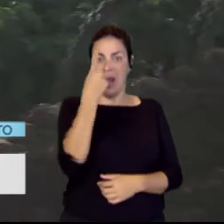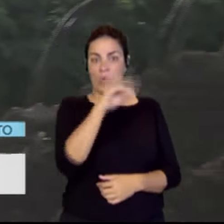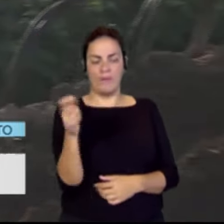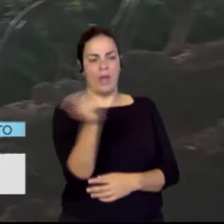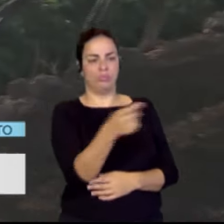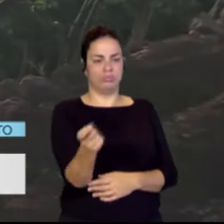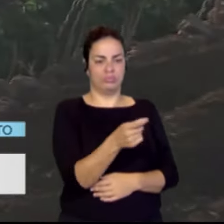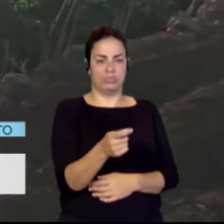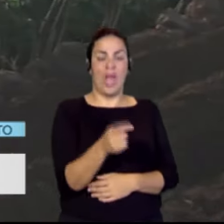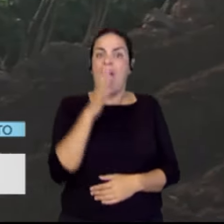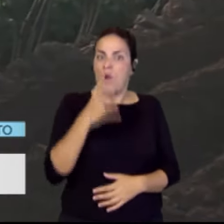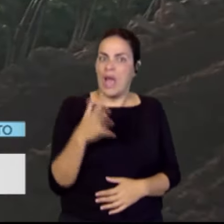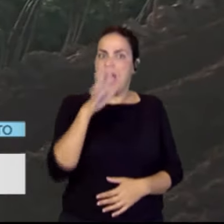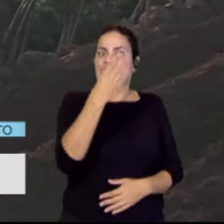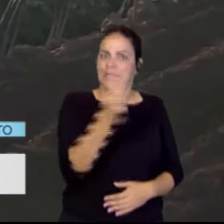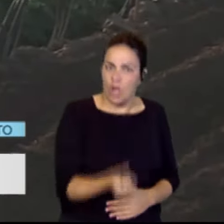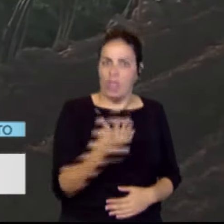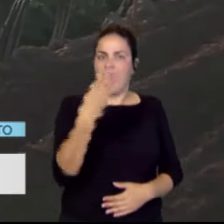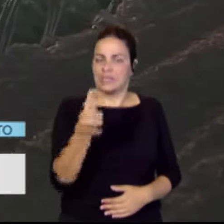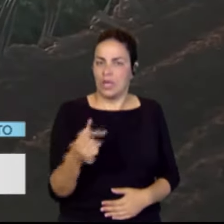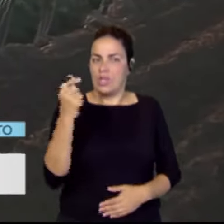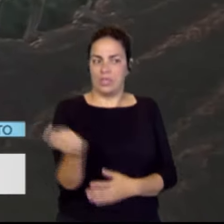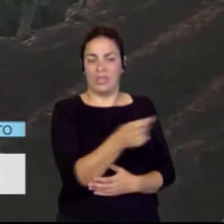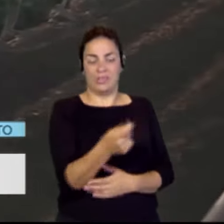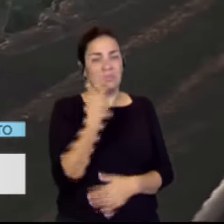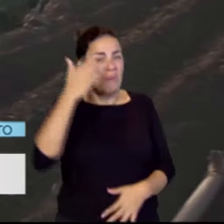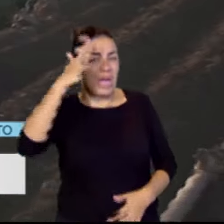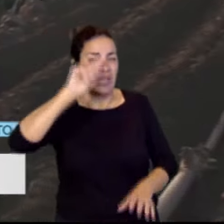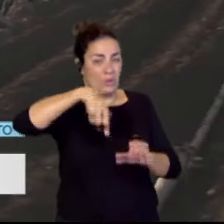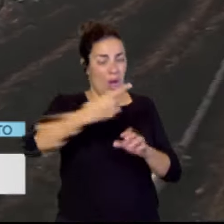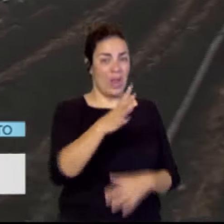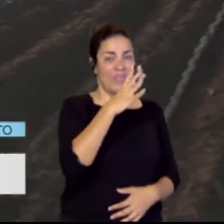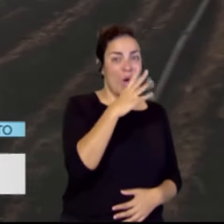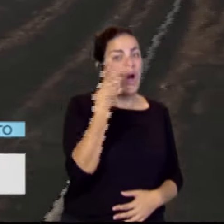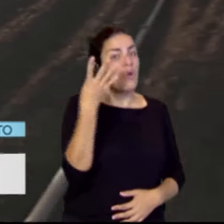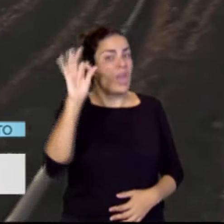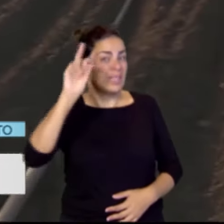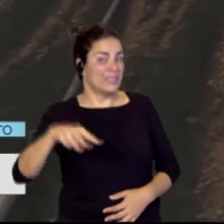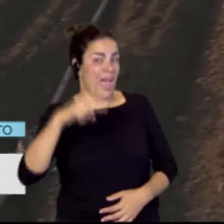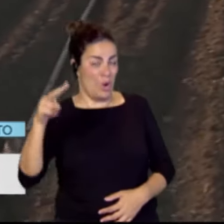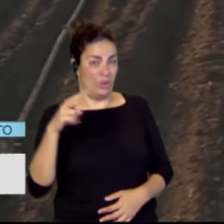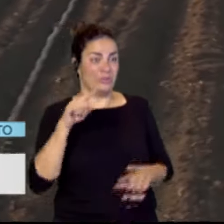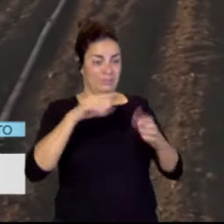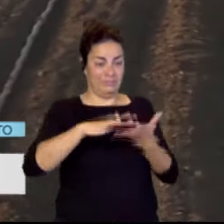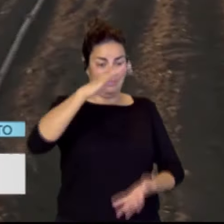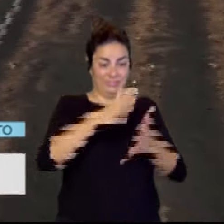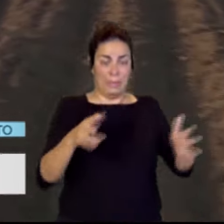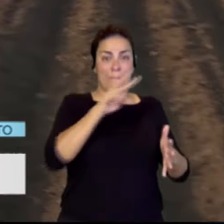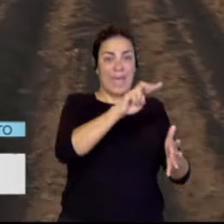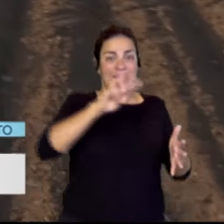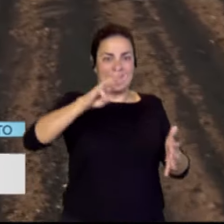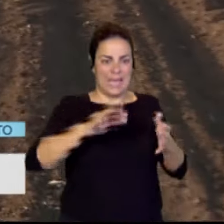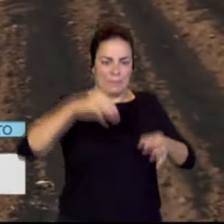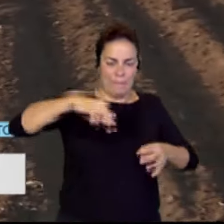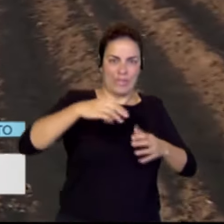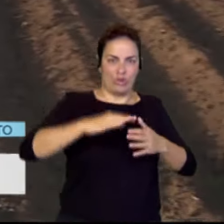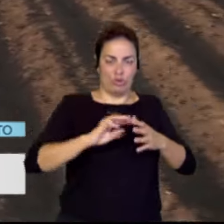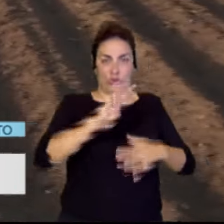tú Imagínate que la hora de agua vale 40 son 33 m c y justo estamos viendo